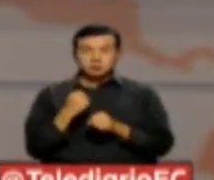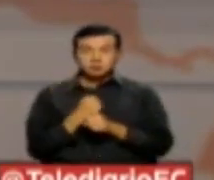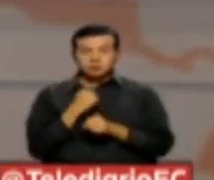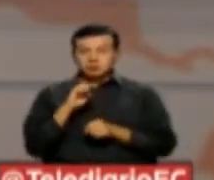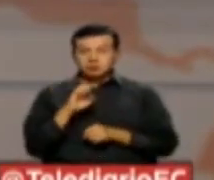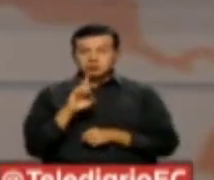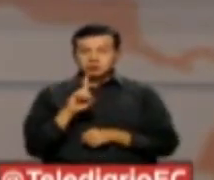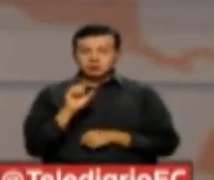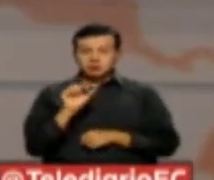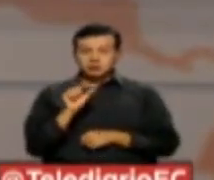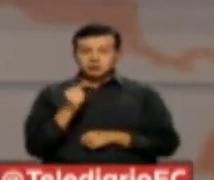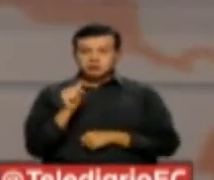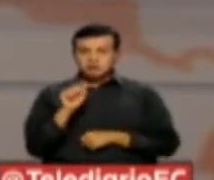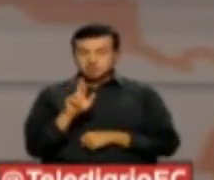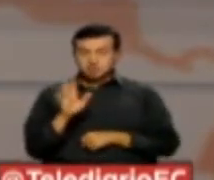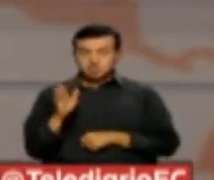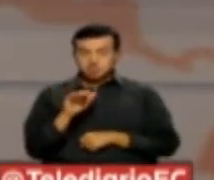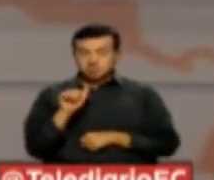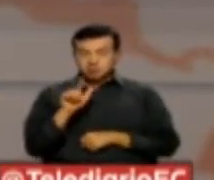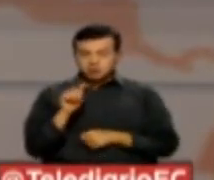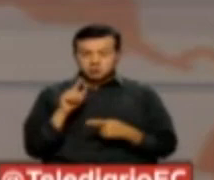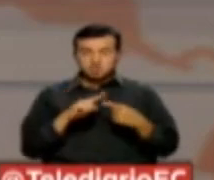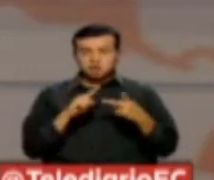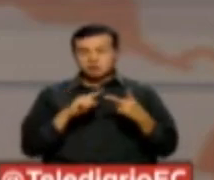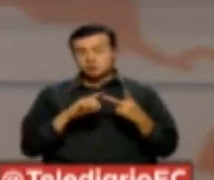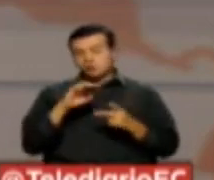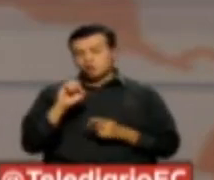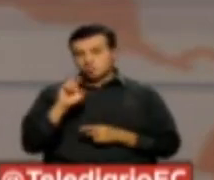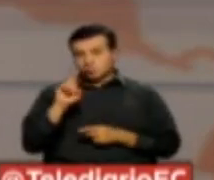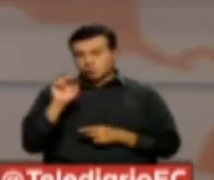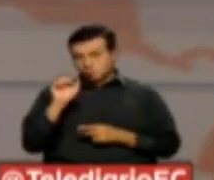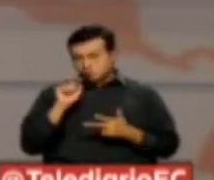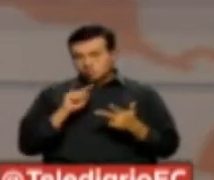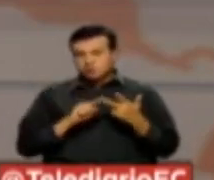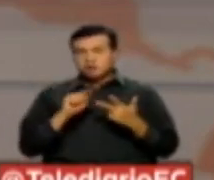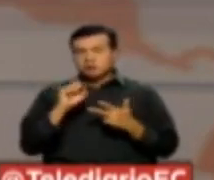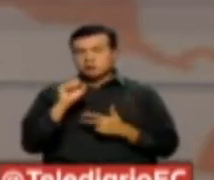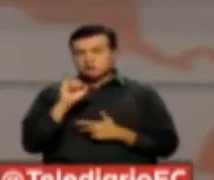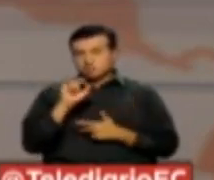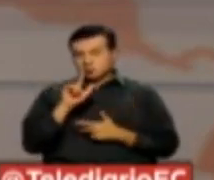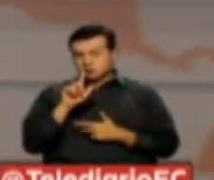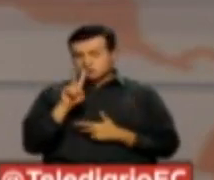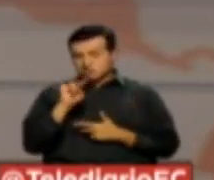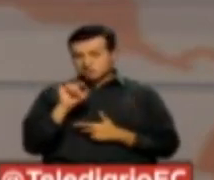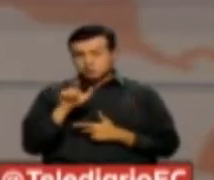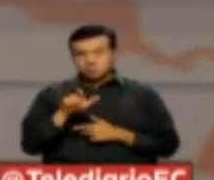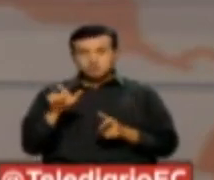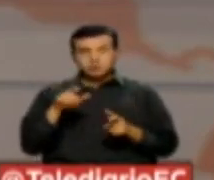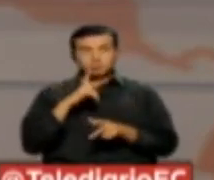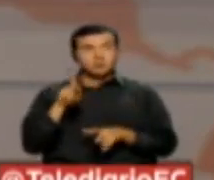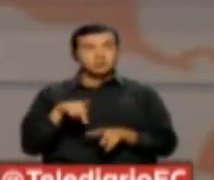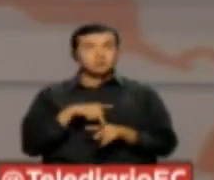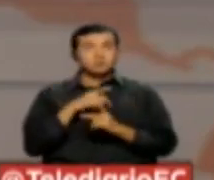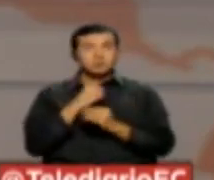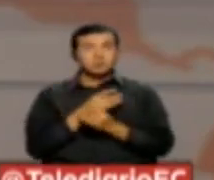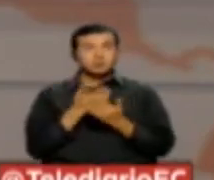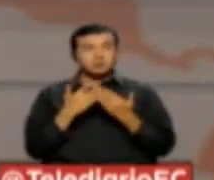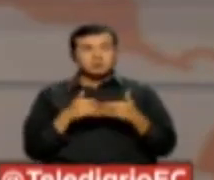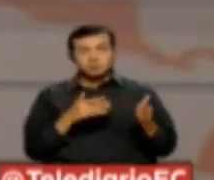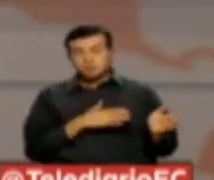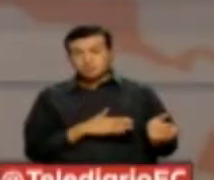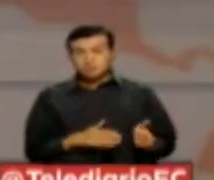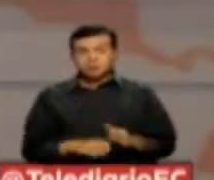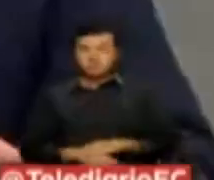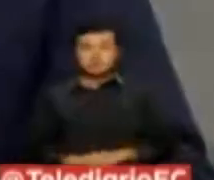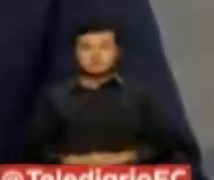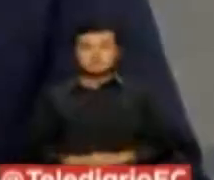edgar alan garcía con maestro antonio correa con silvia stornaiolo que también son profesionales en la escritura